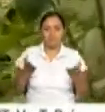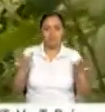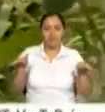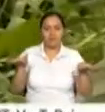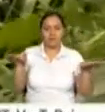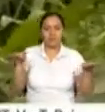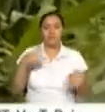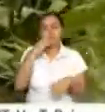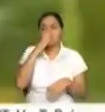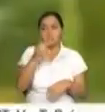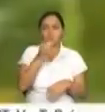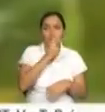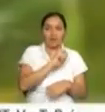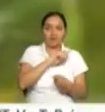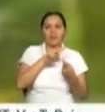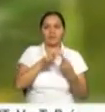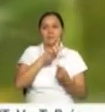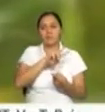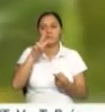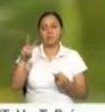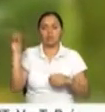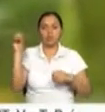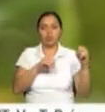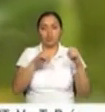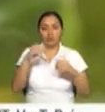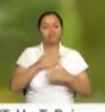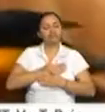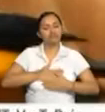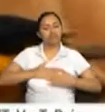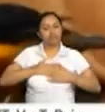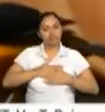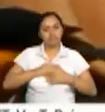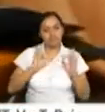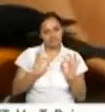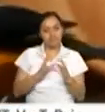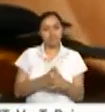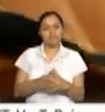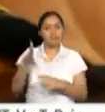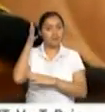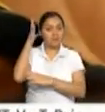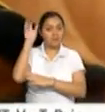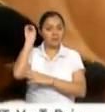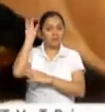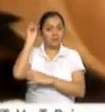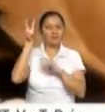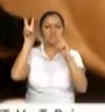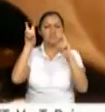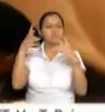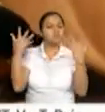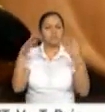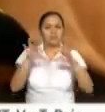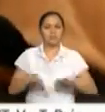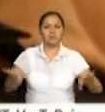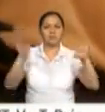los días 20 al 22 de octubre para disfrutar de esta actividad. Las charlas abordarán temas como la importancia de